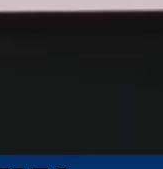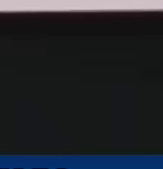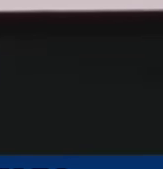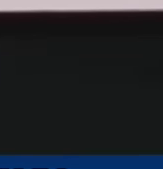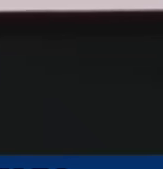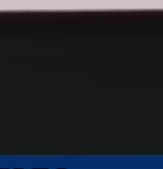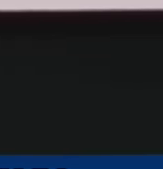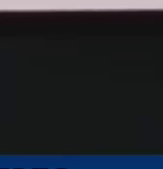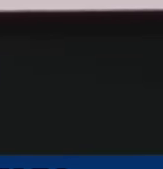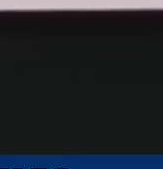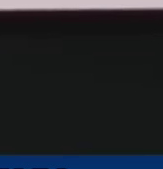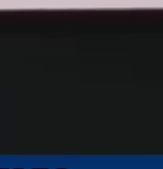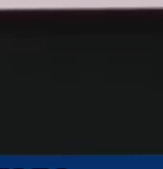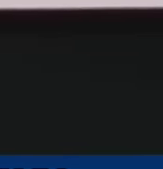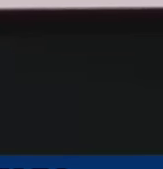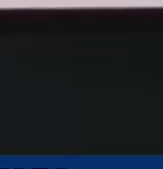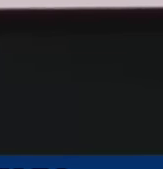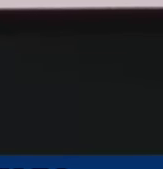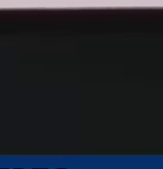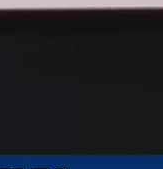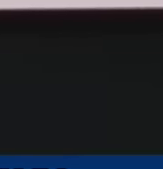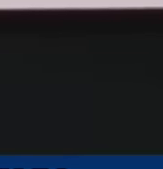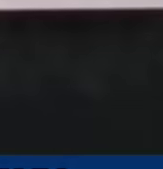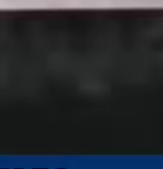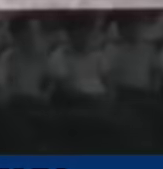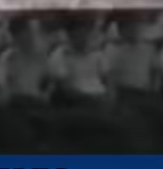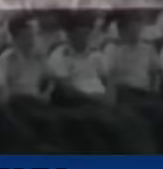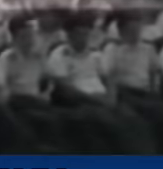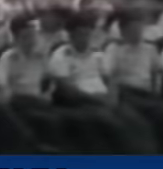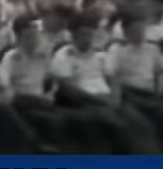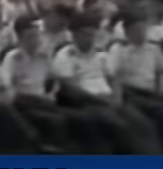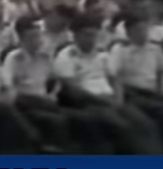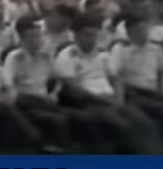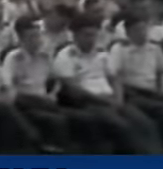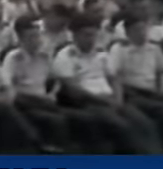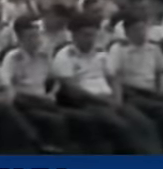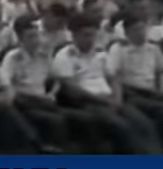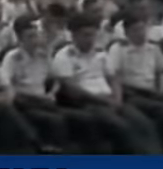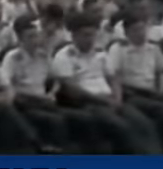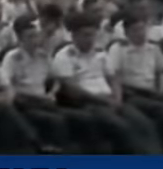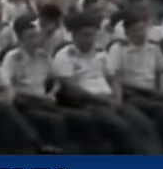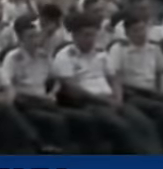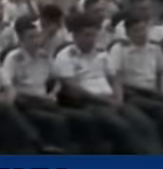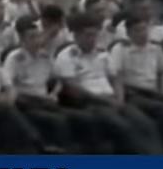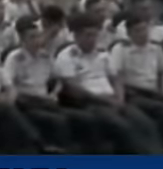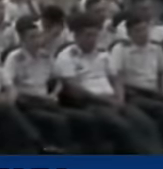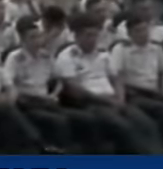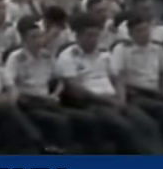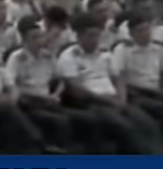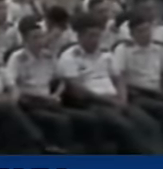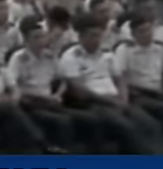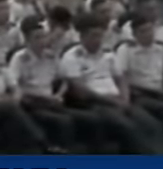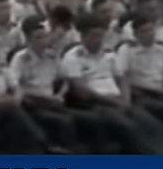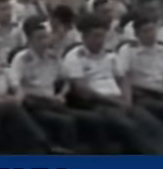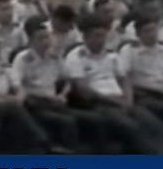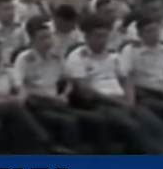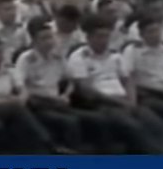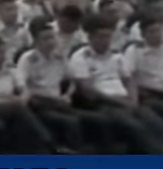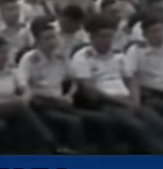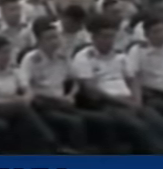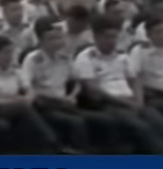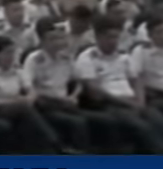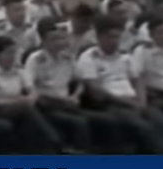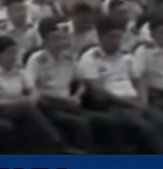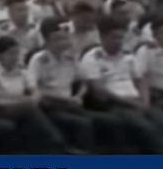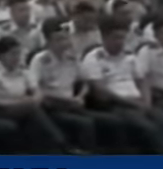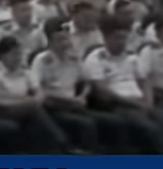los casos Aquí está Serbia 2000 que ya conté en Georgia en el 2004 en kir stán en el 2020 utilizan el evento electoral no como un